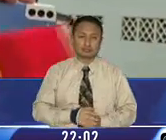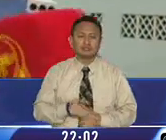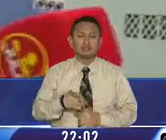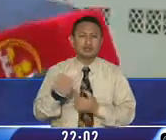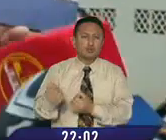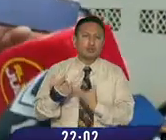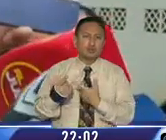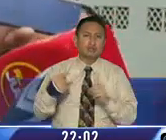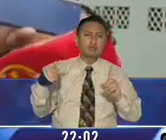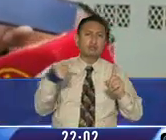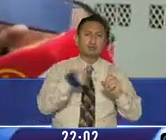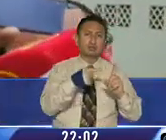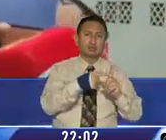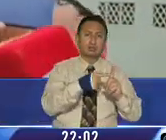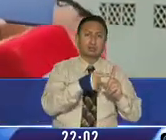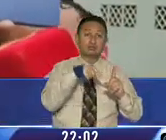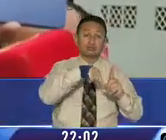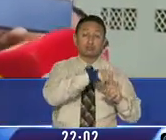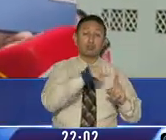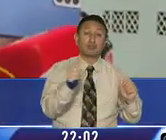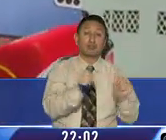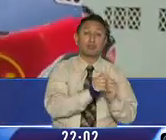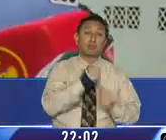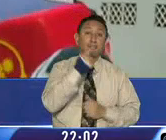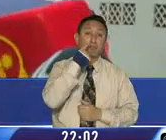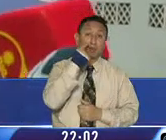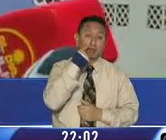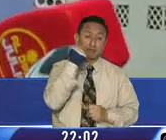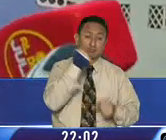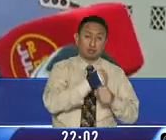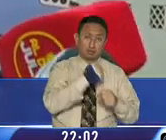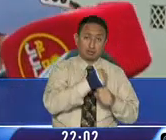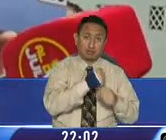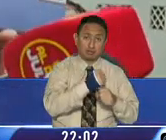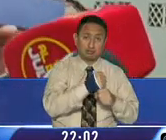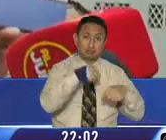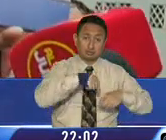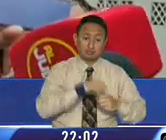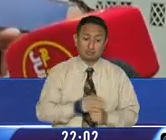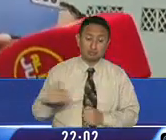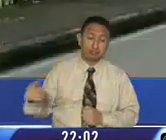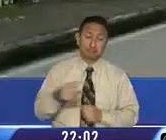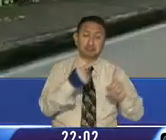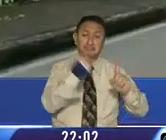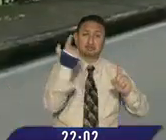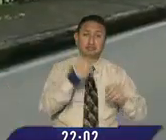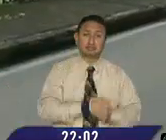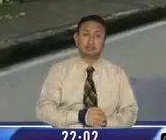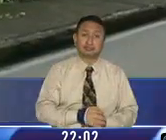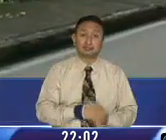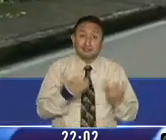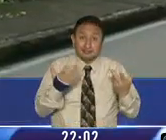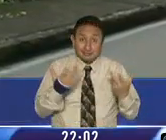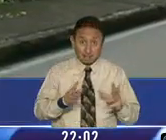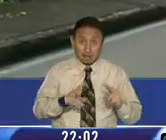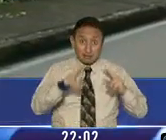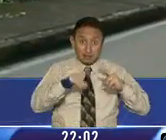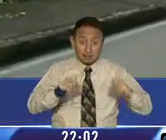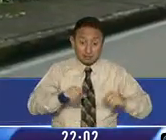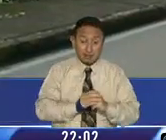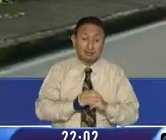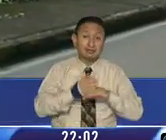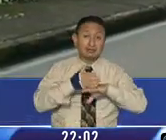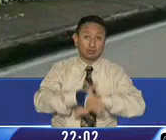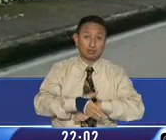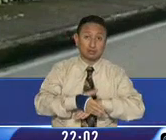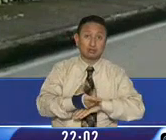ciudadano con su padre realizando los trabajos y ahí se comete el hecho. Tras investigar el caso, horas después del hecho, la